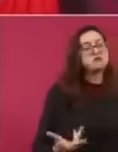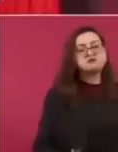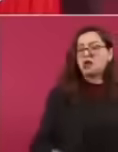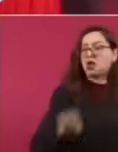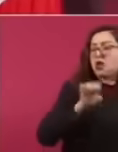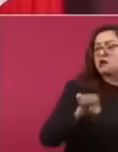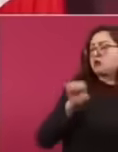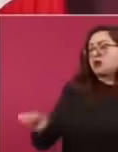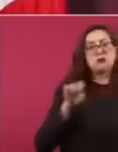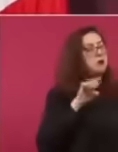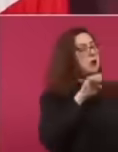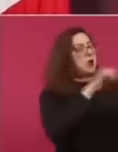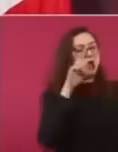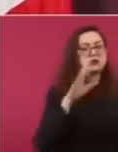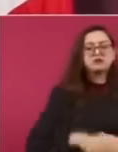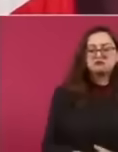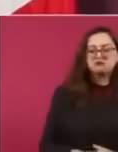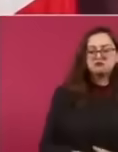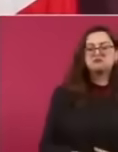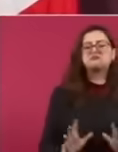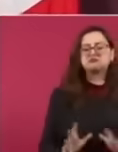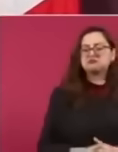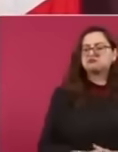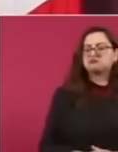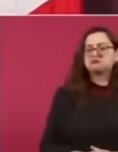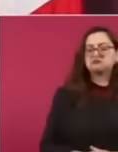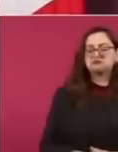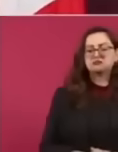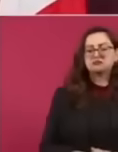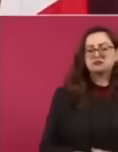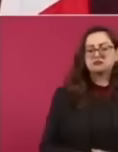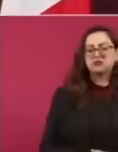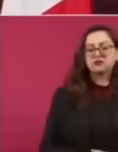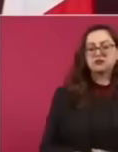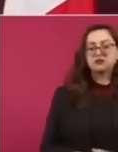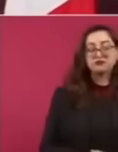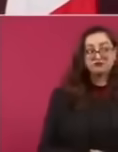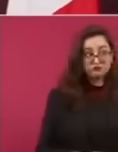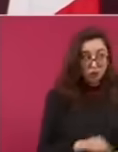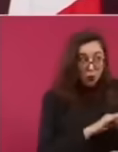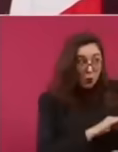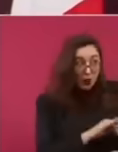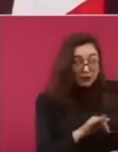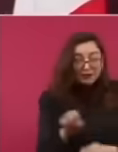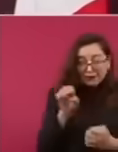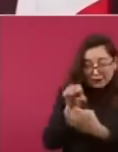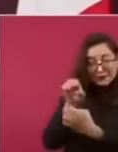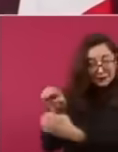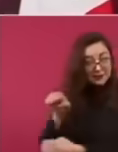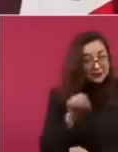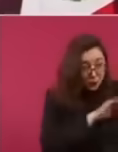a Felipe Calderón y a Fox. A Fox y a Felipe Calderón. ¿Es creíble que eso pasara? ¿Posible? Es